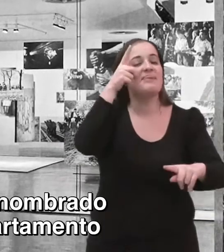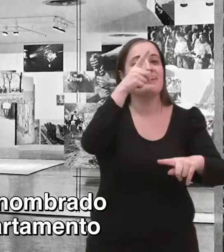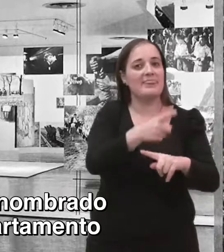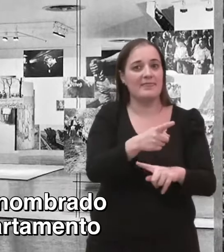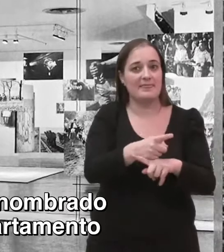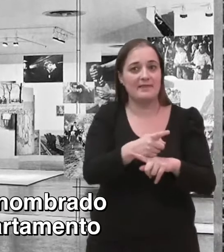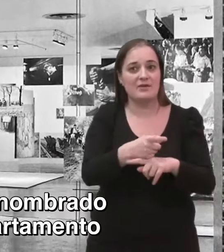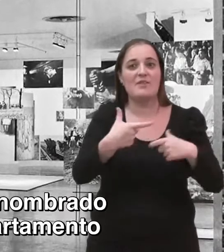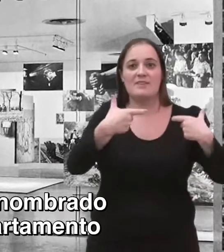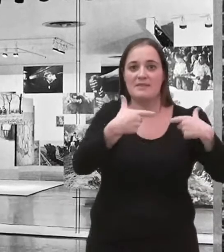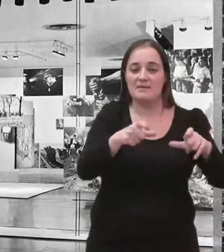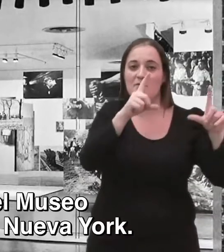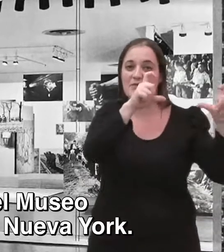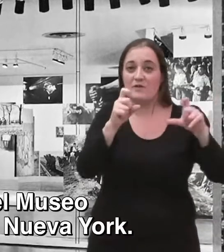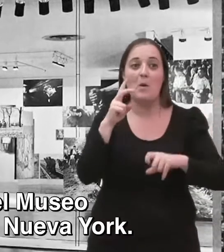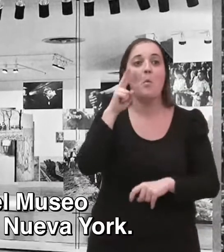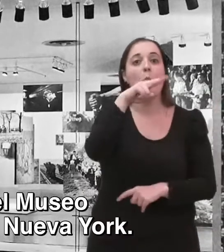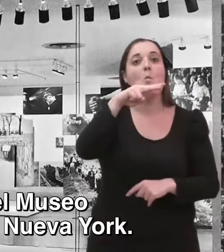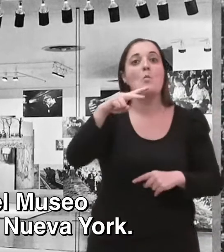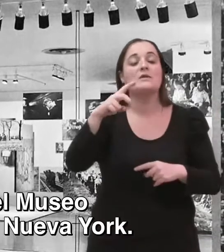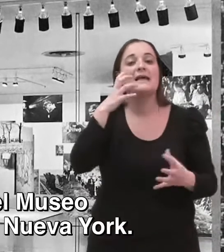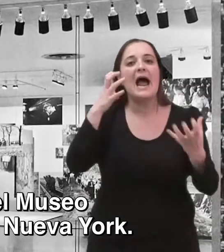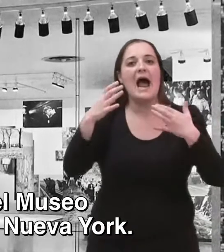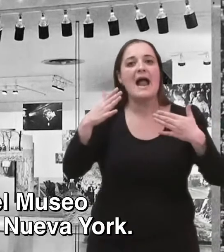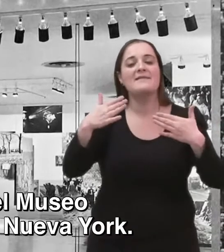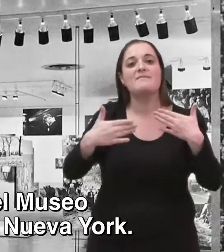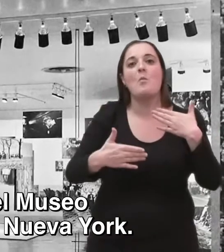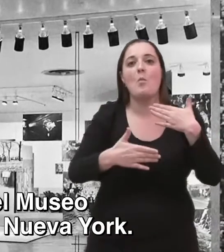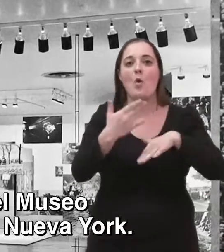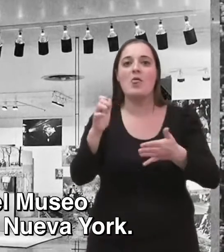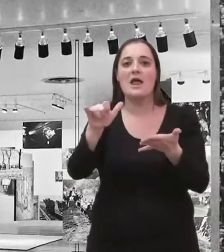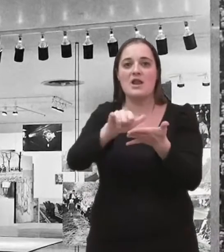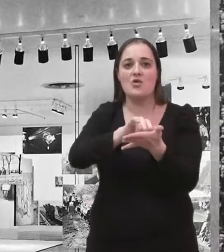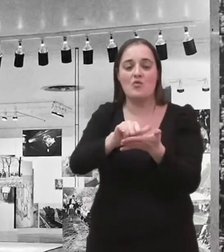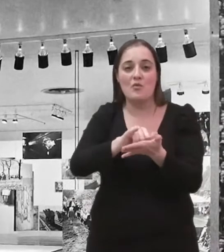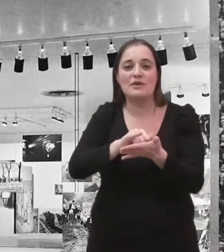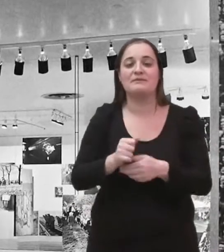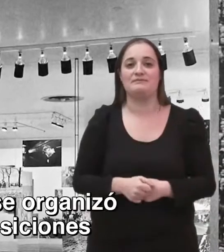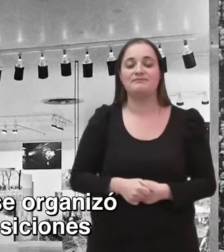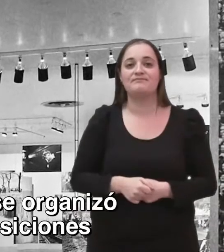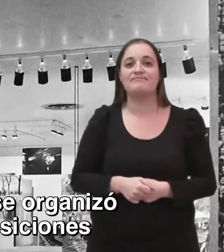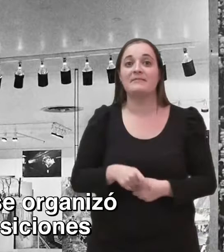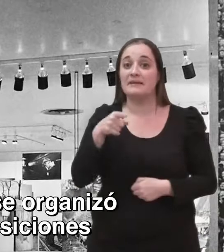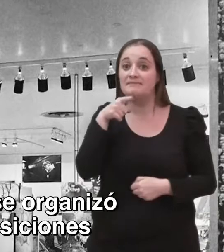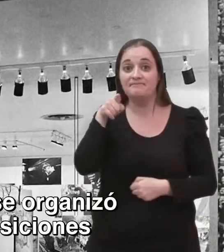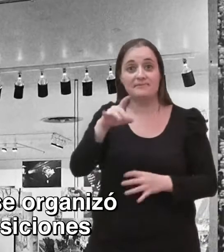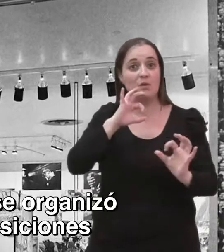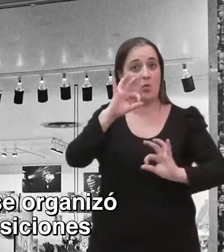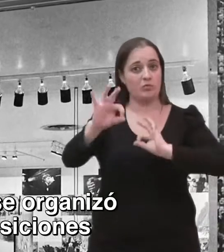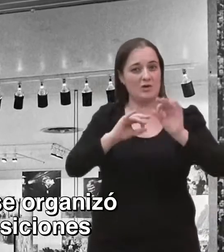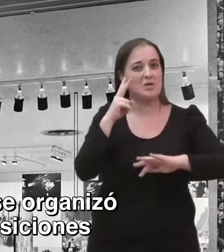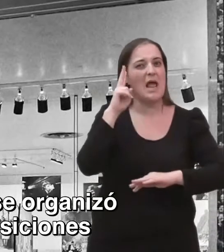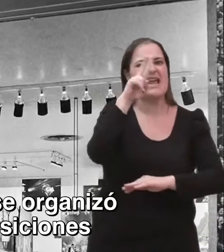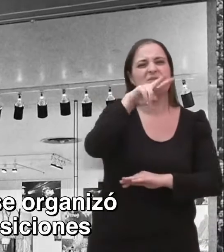fue nombrado director del Departamento de Fotografía del Museo de Arte Moderno de Nueva York. Bajo su auspicio se